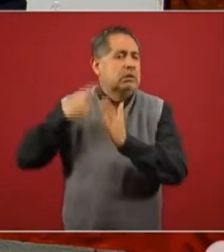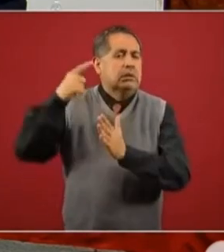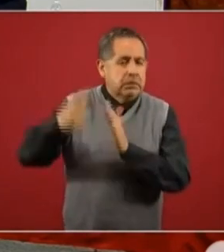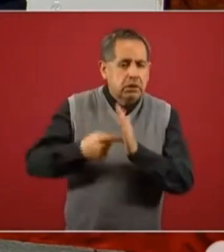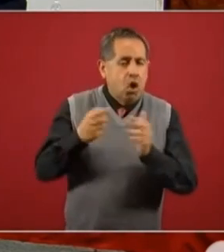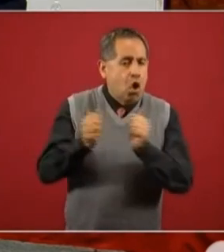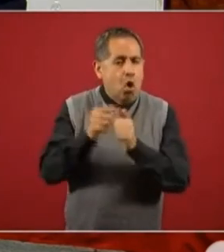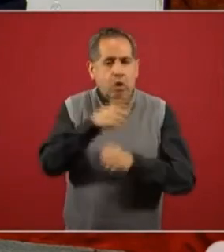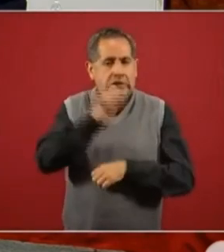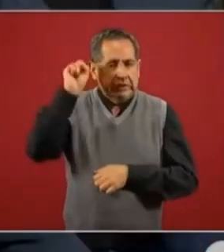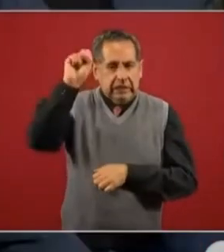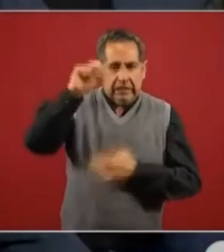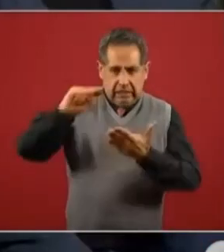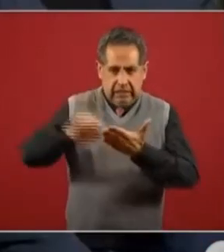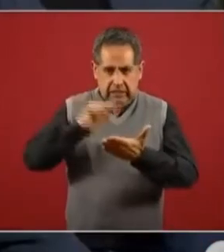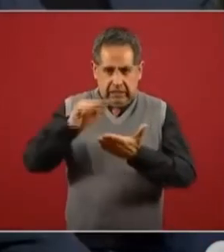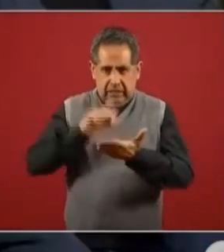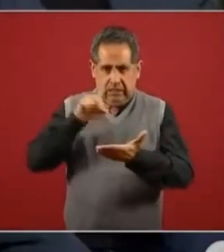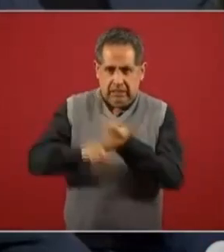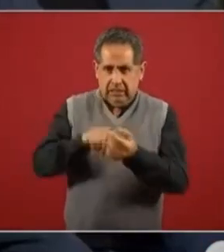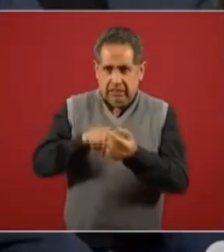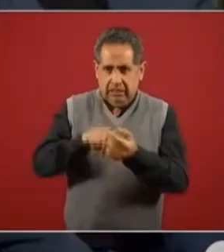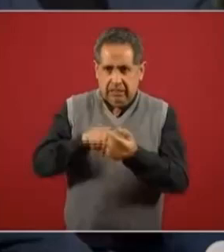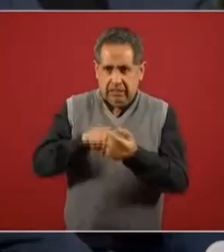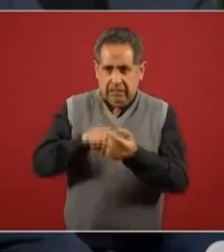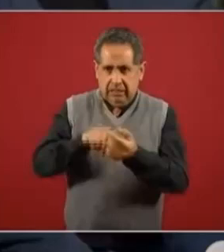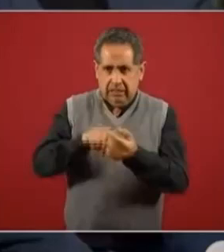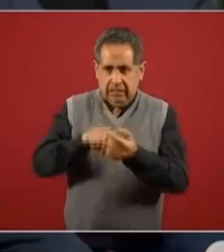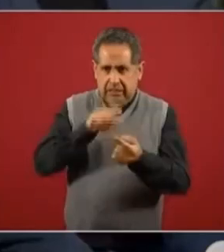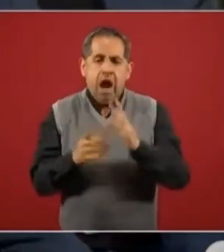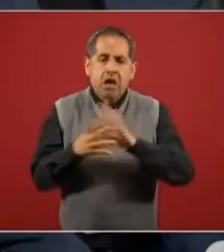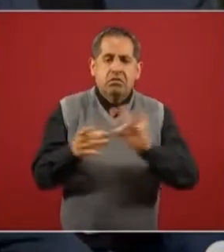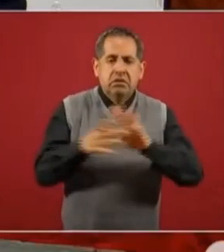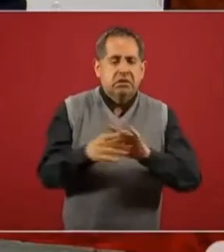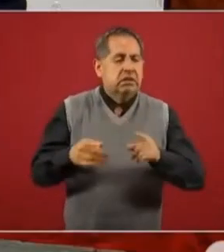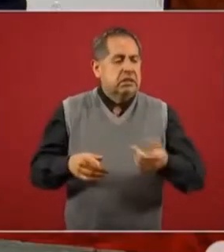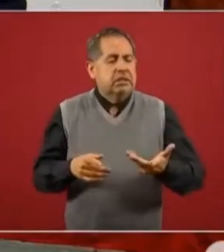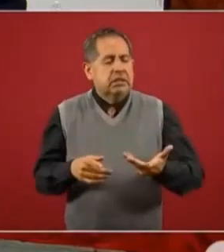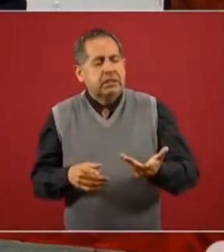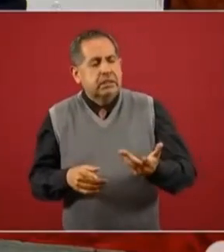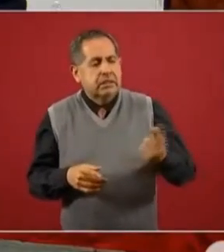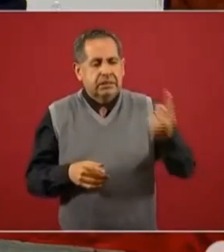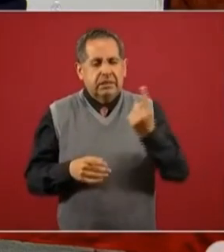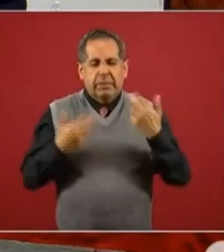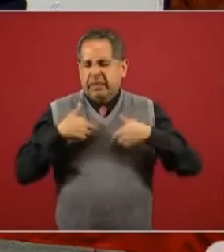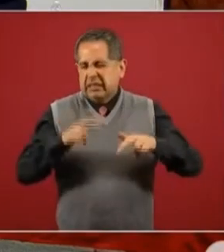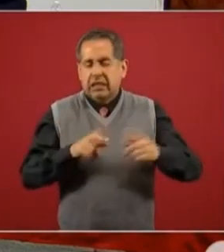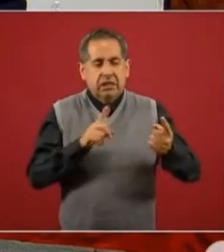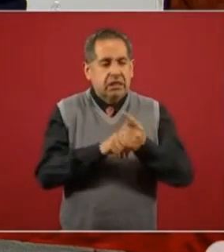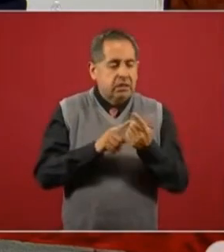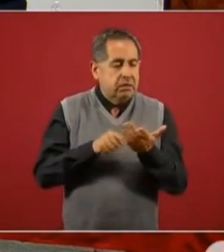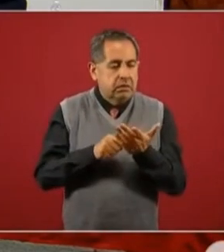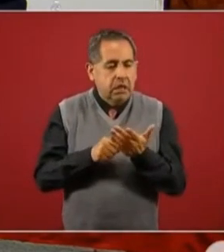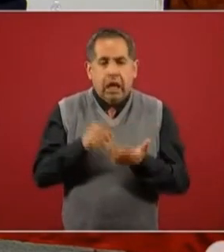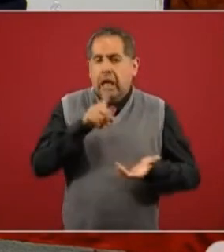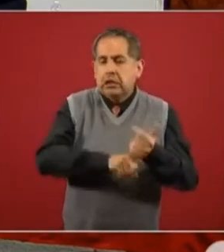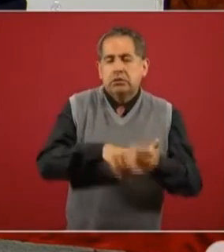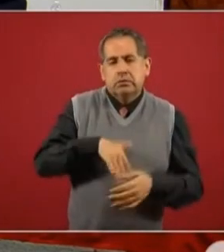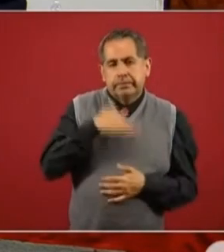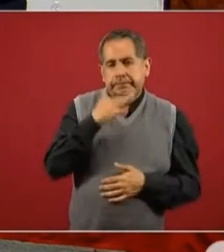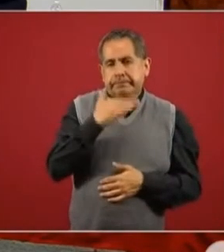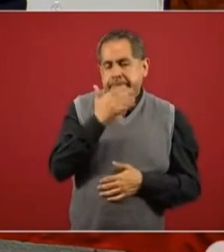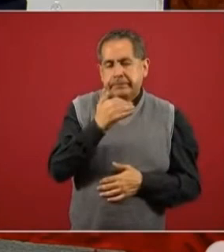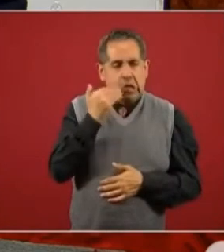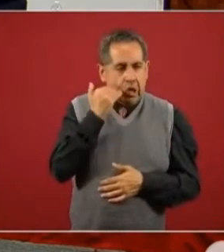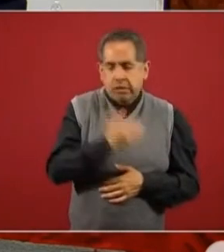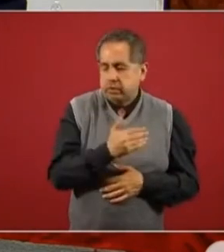con el sindicato titular de la representación social de las trabajadoras y trabajadores, y hay un mecanismo que